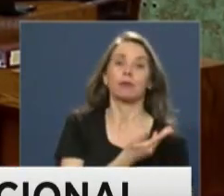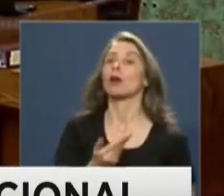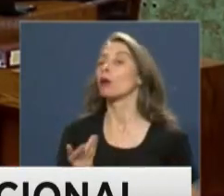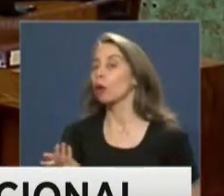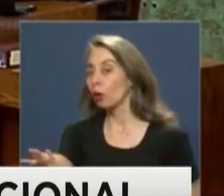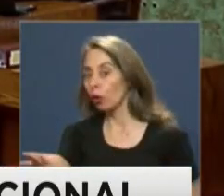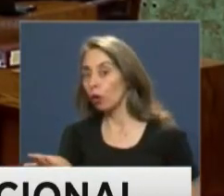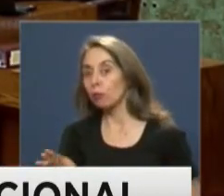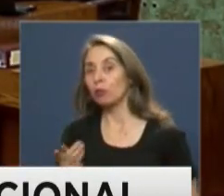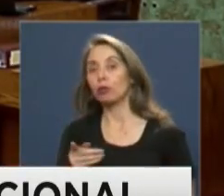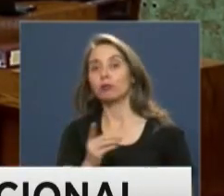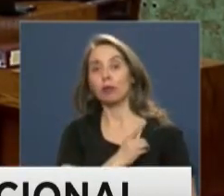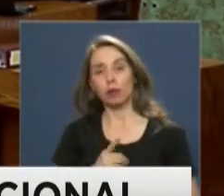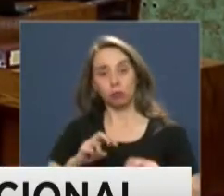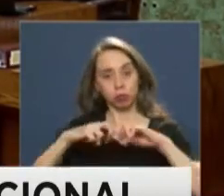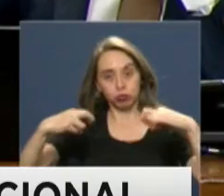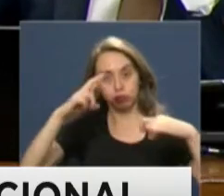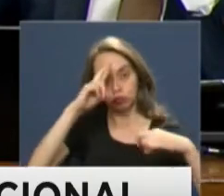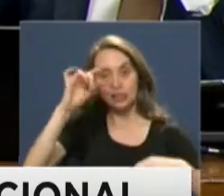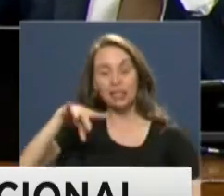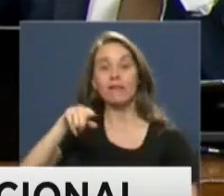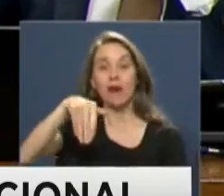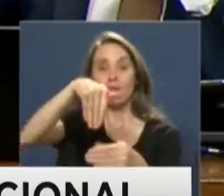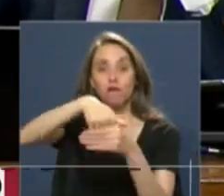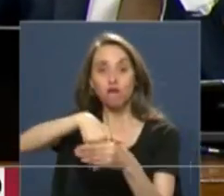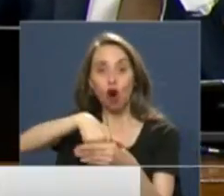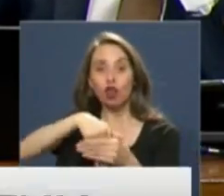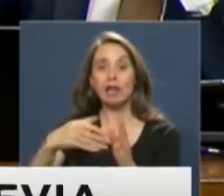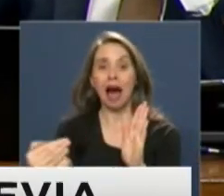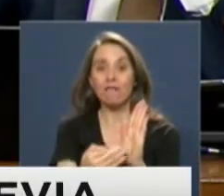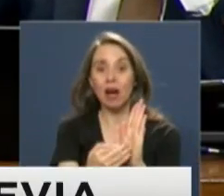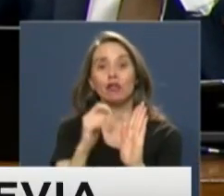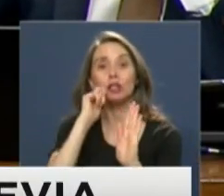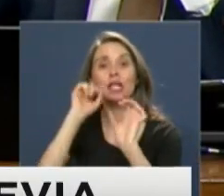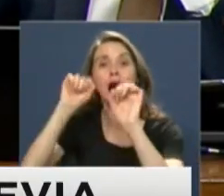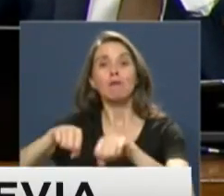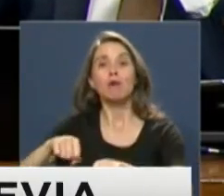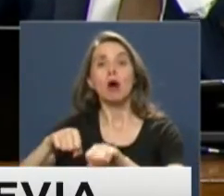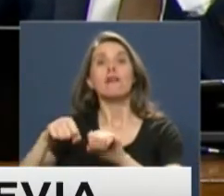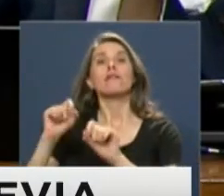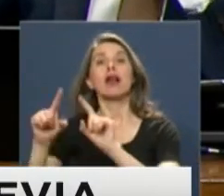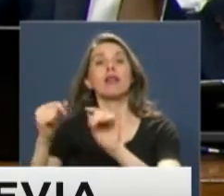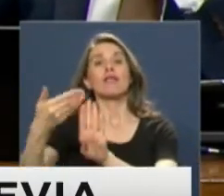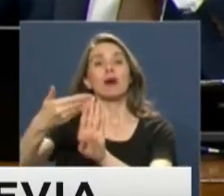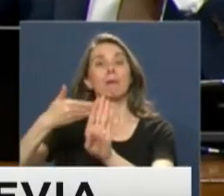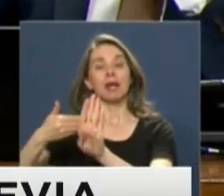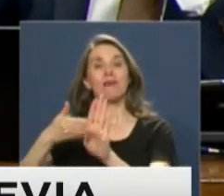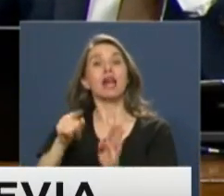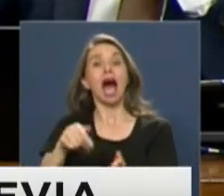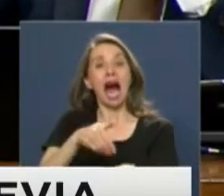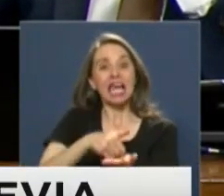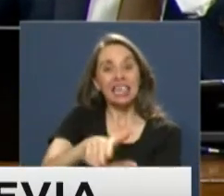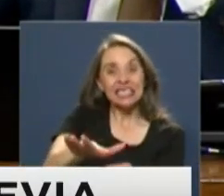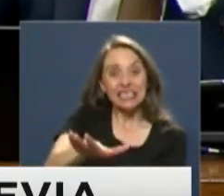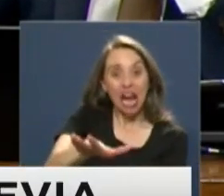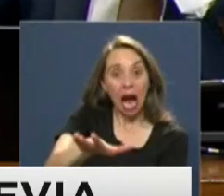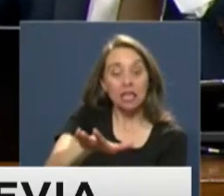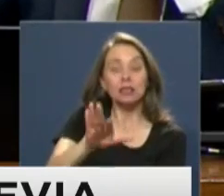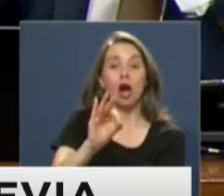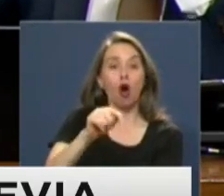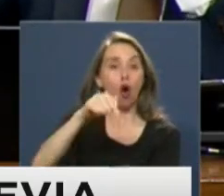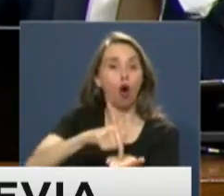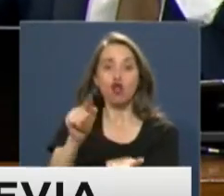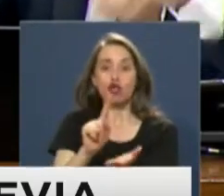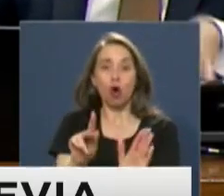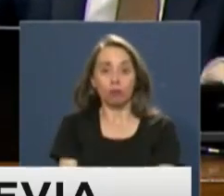Como la honorable Cámara sabe, quienes votan a favor votan por aprobar la cuestión previa, quienes rechazan o se